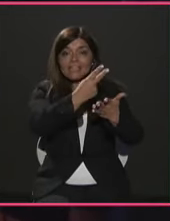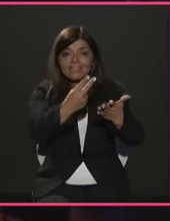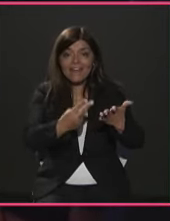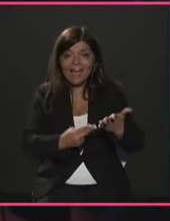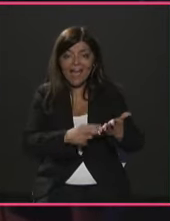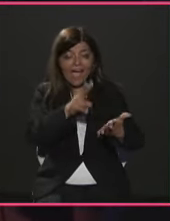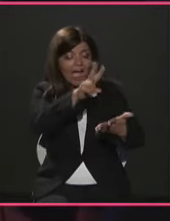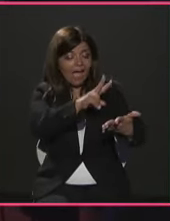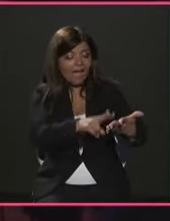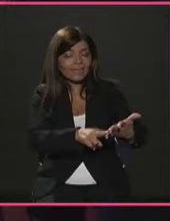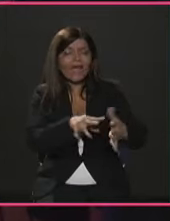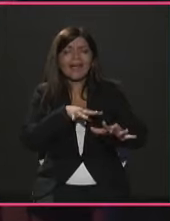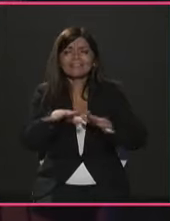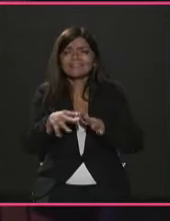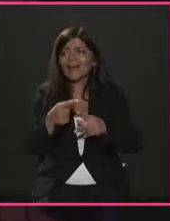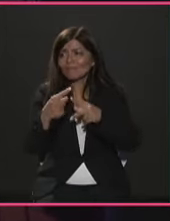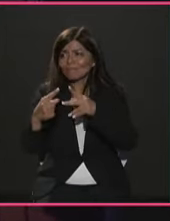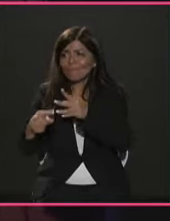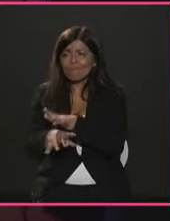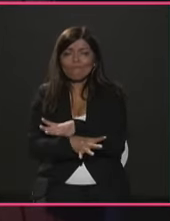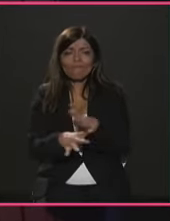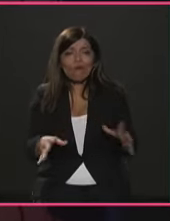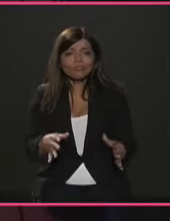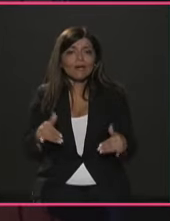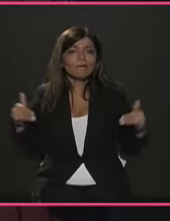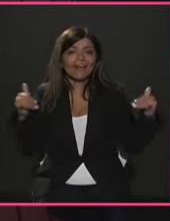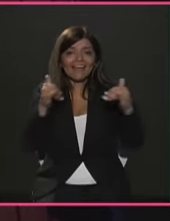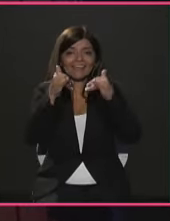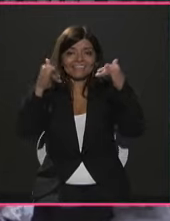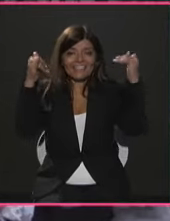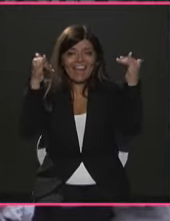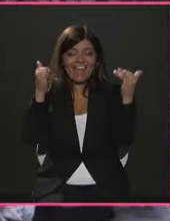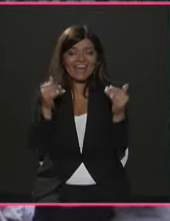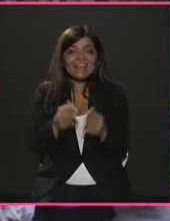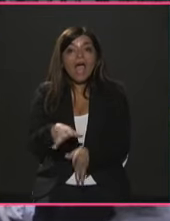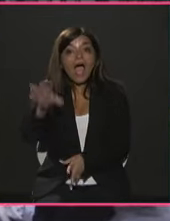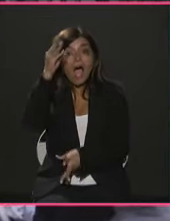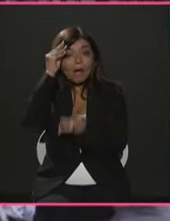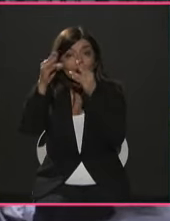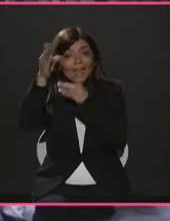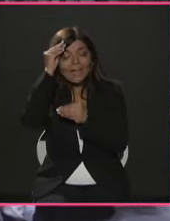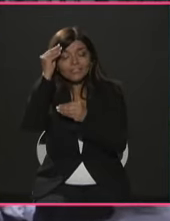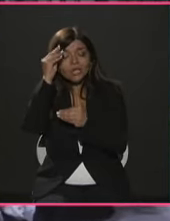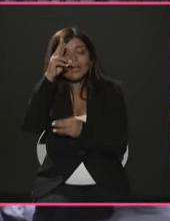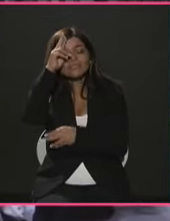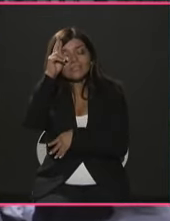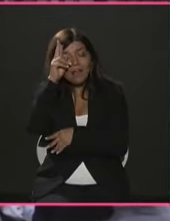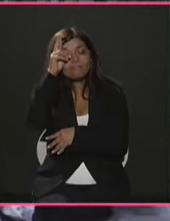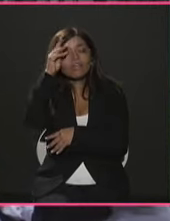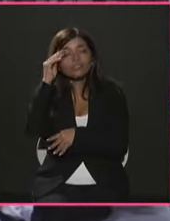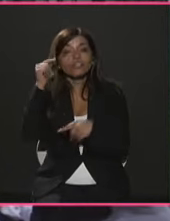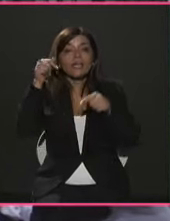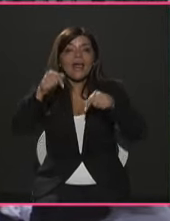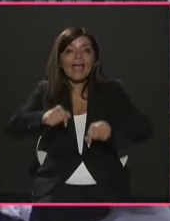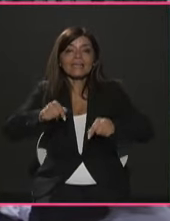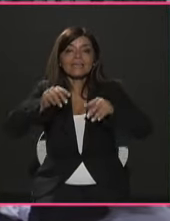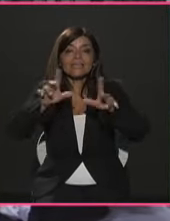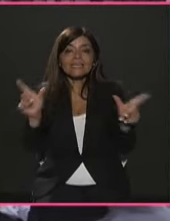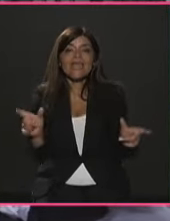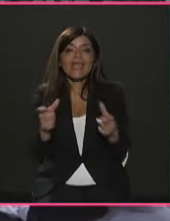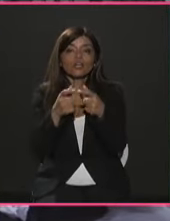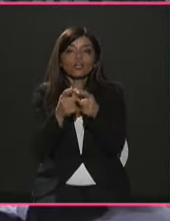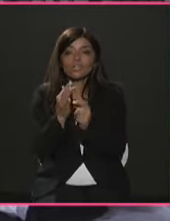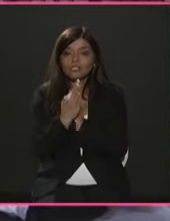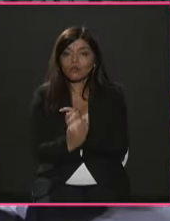actividades hay un sin fin para poder entretenerse eh aprender reflexionar aquí en congreso